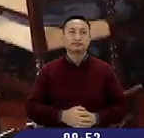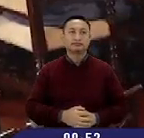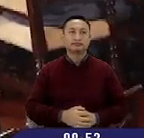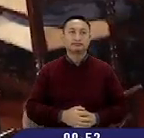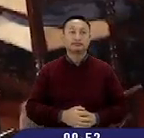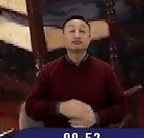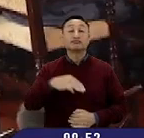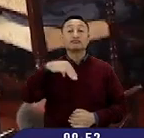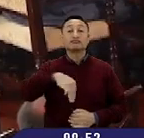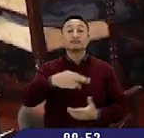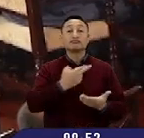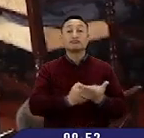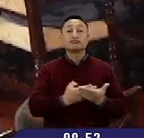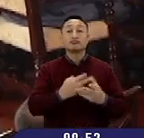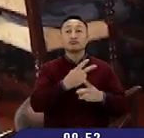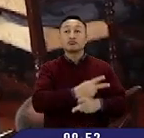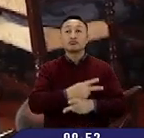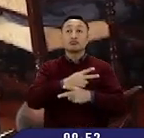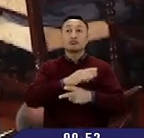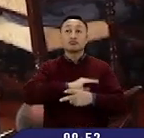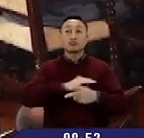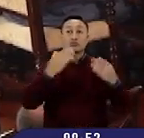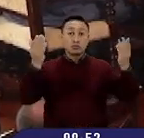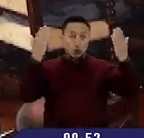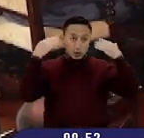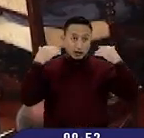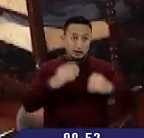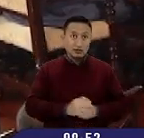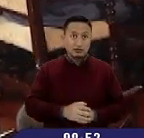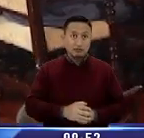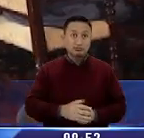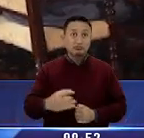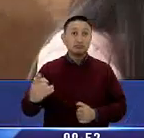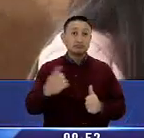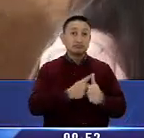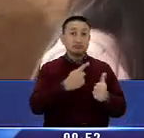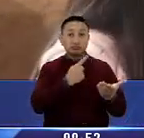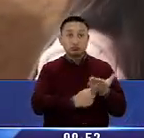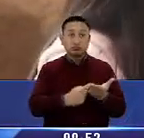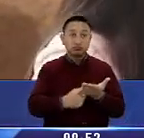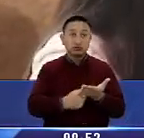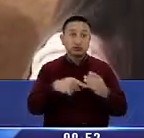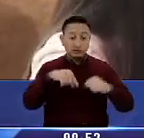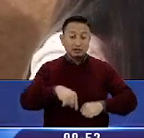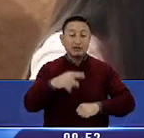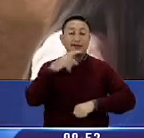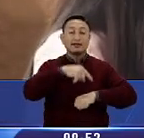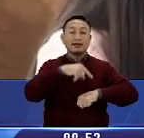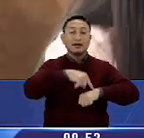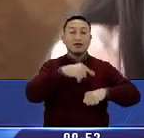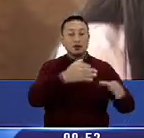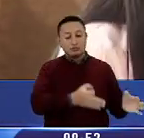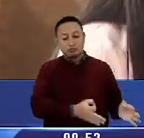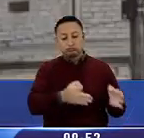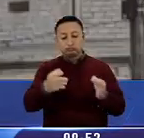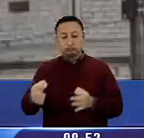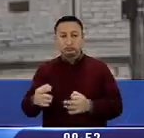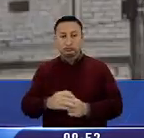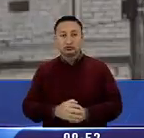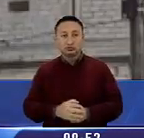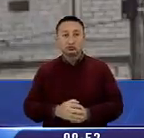Este martes, el Consejo Municipal de Guayaquil aprobó mediante primer debate una ampliación del periodo para cumplir